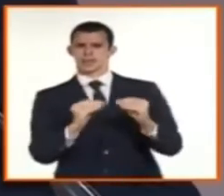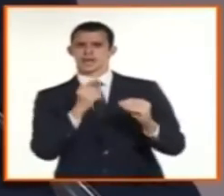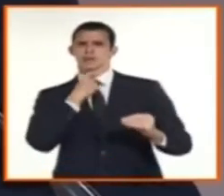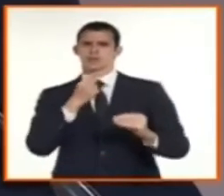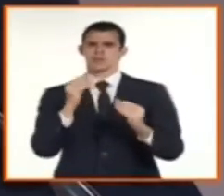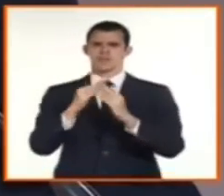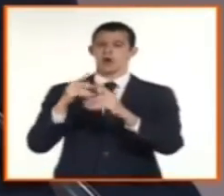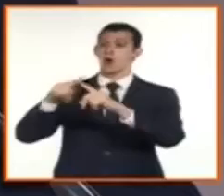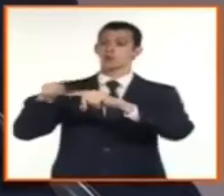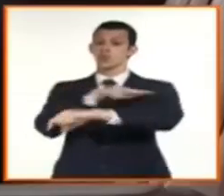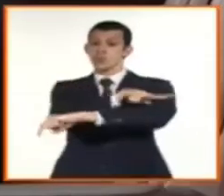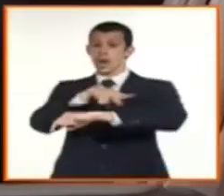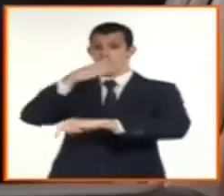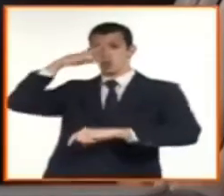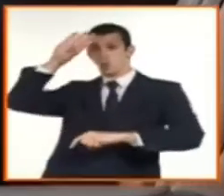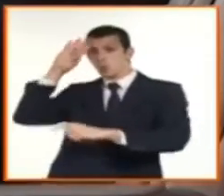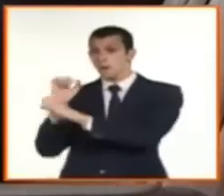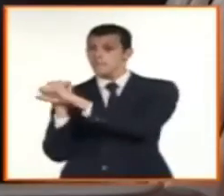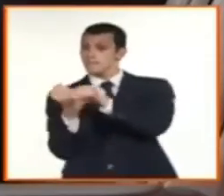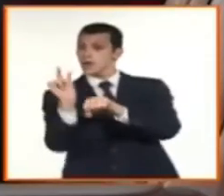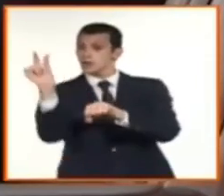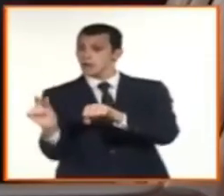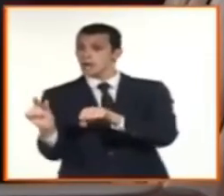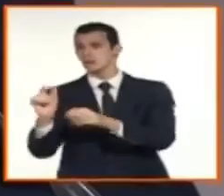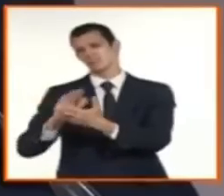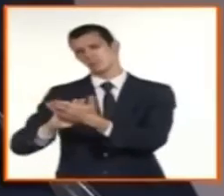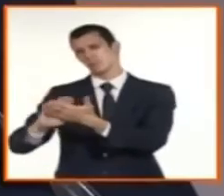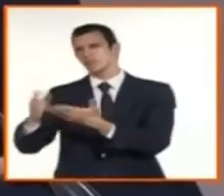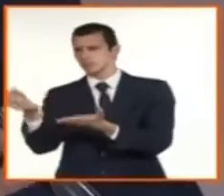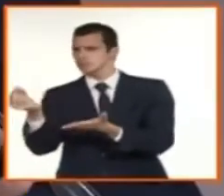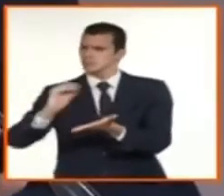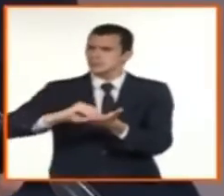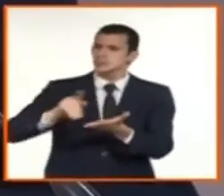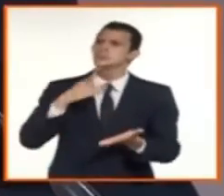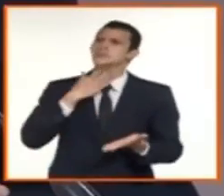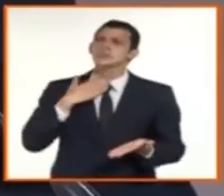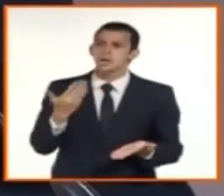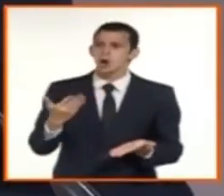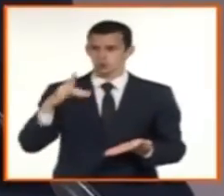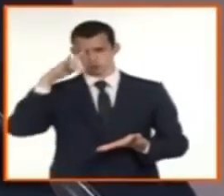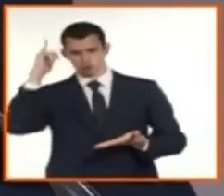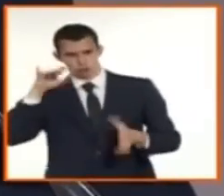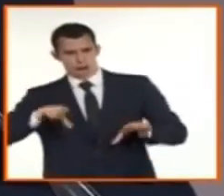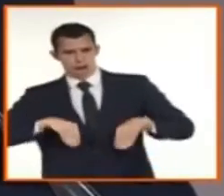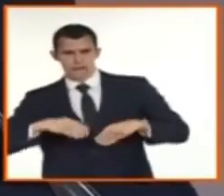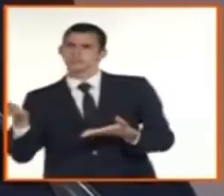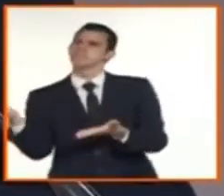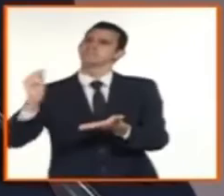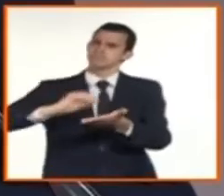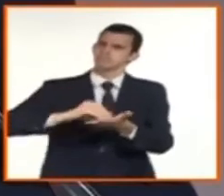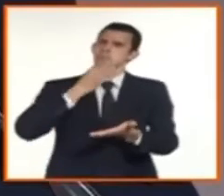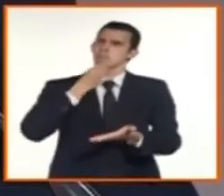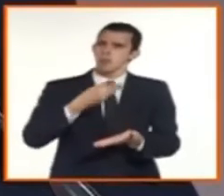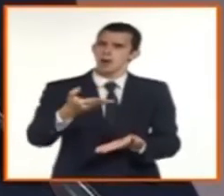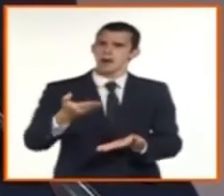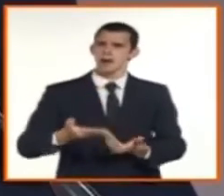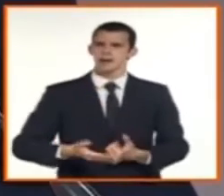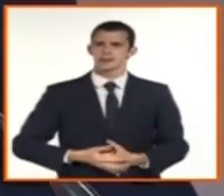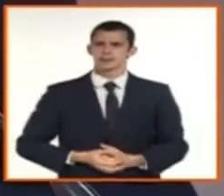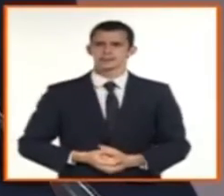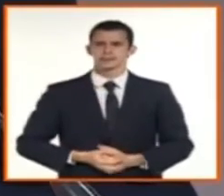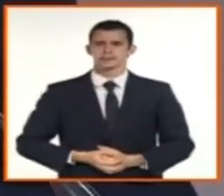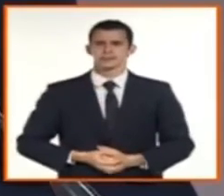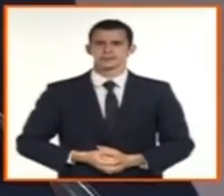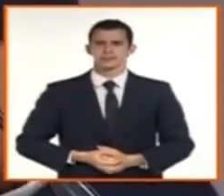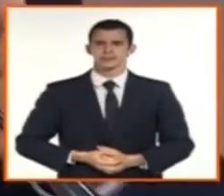atleta que aplícala peloteros que juegan en otra liga esa ya de hecho nosotros hemos dejado claro hemos dejado patentizado de que todo el